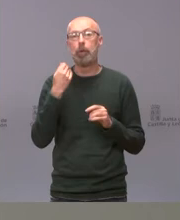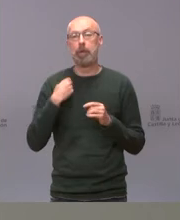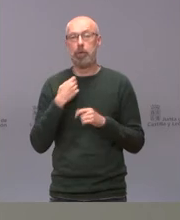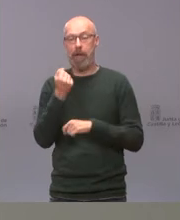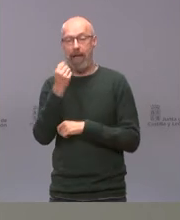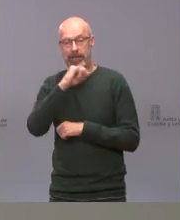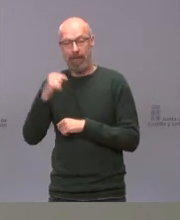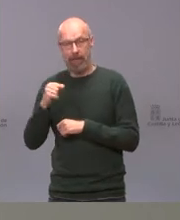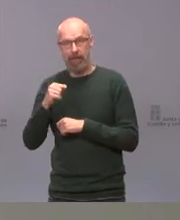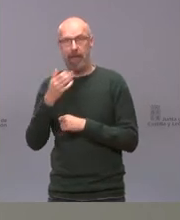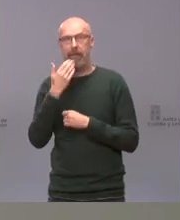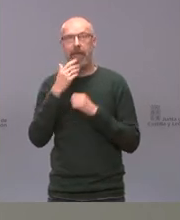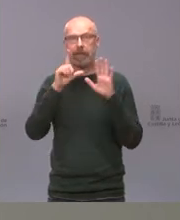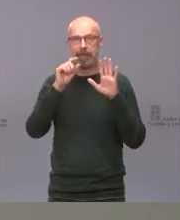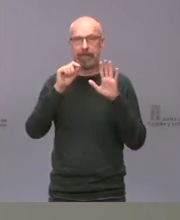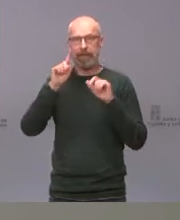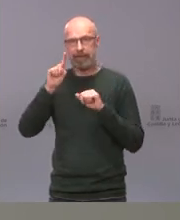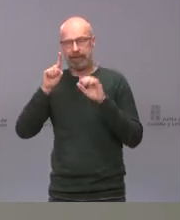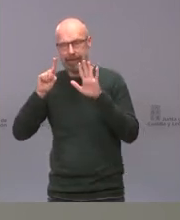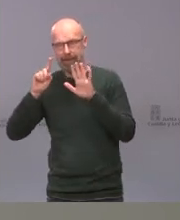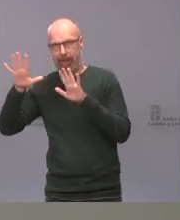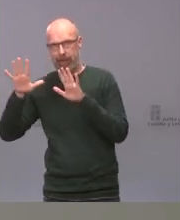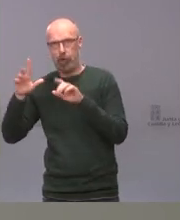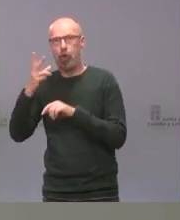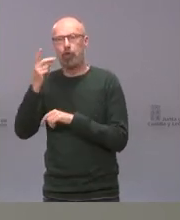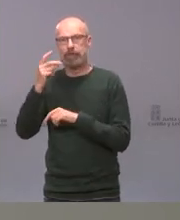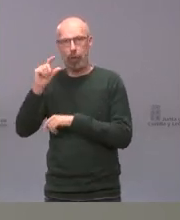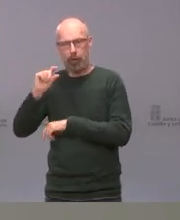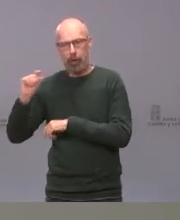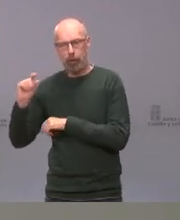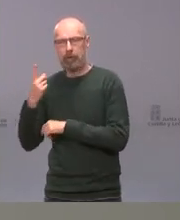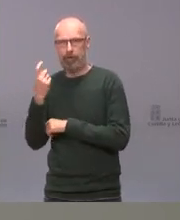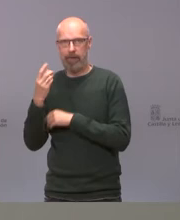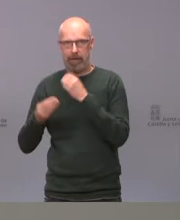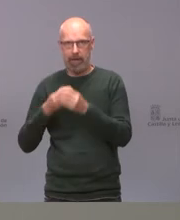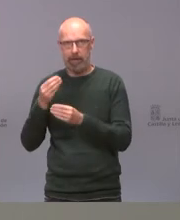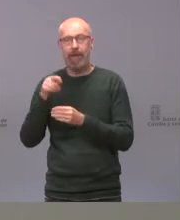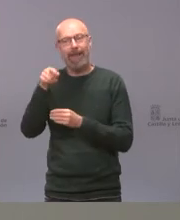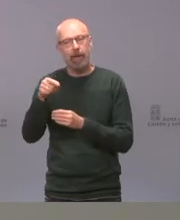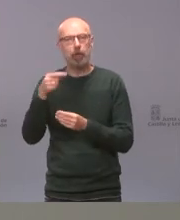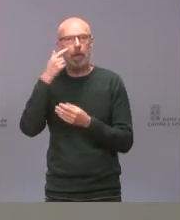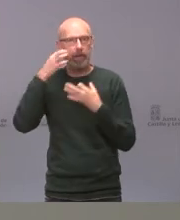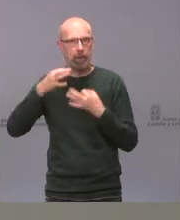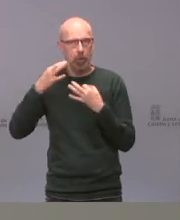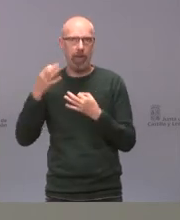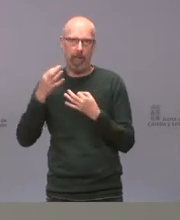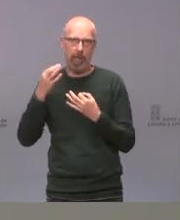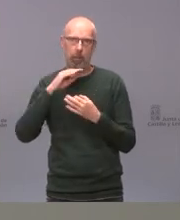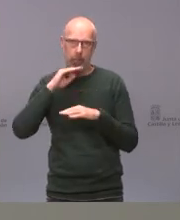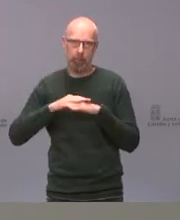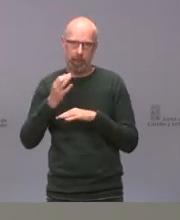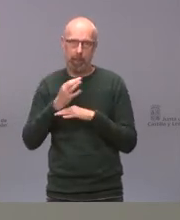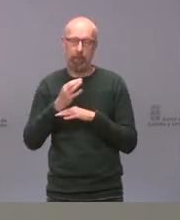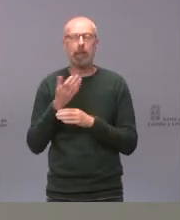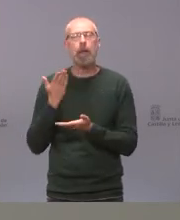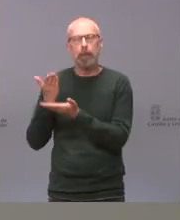65 años y tenemos que poner las segundas dosis. Por lo tanto, esto es lo que tenemos que garantizar. Lo que sí le hemos pedido al Ministerio